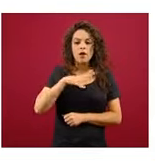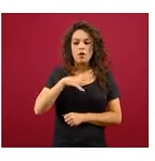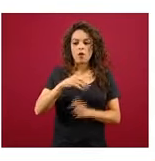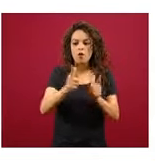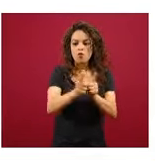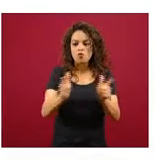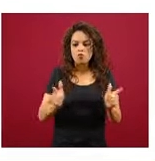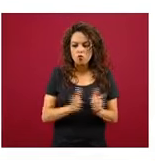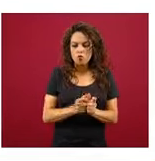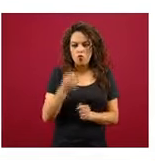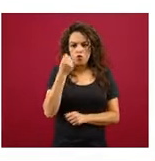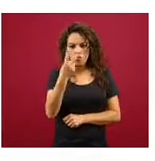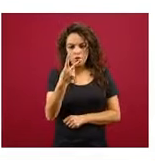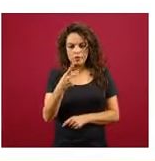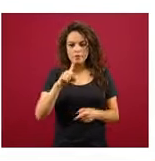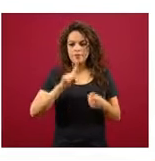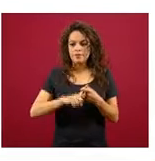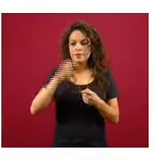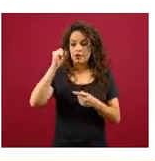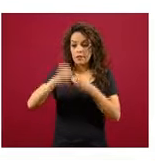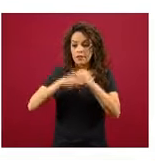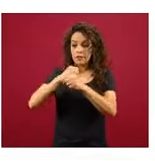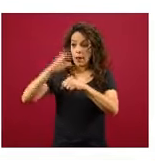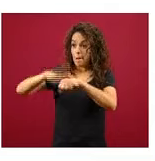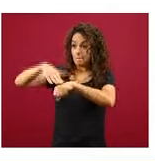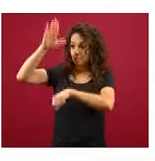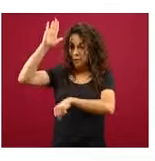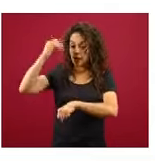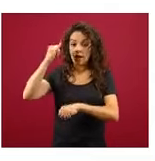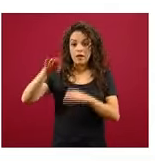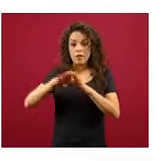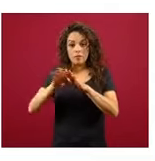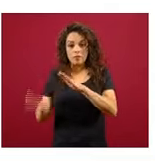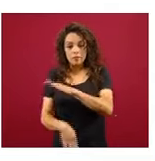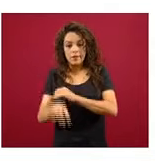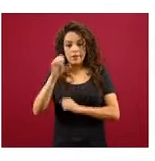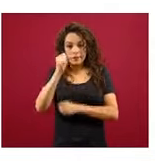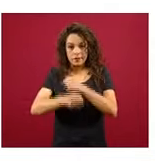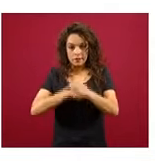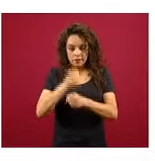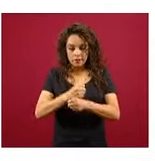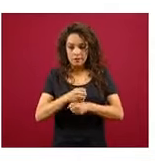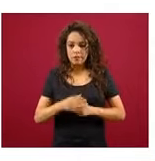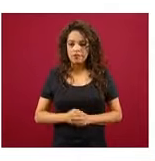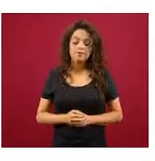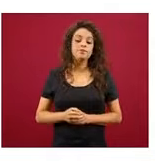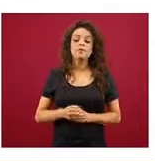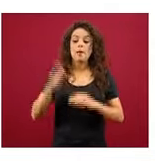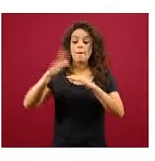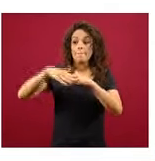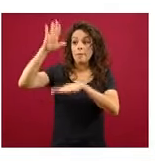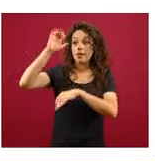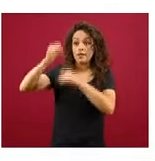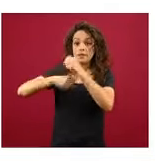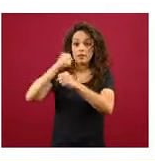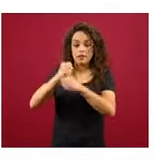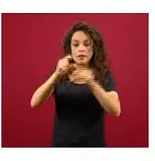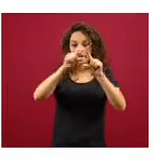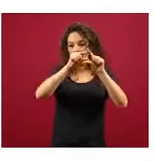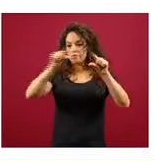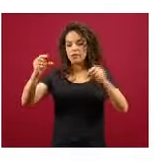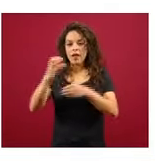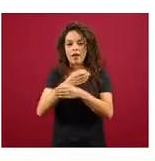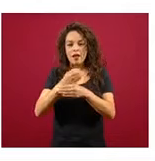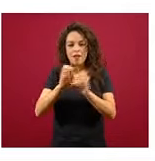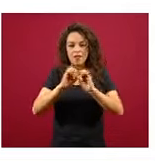de 60 años y menores de 60 años. Los mayores de 60 años son las barras de color café claro, los menores de 60